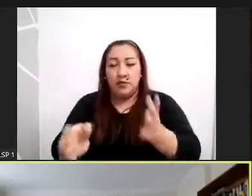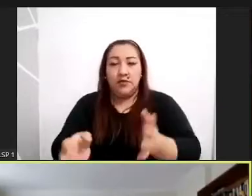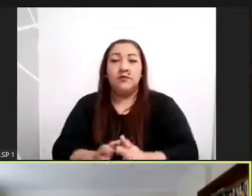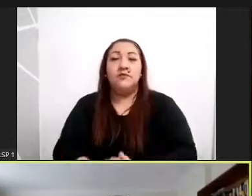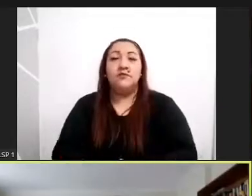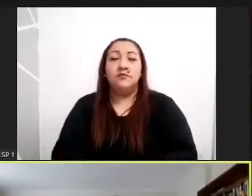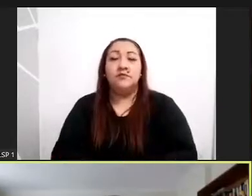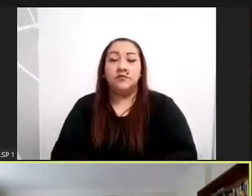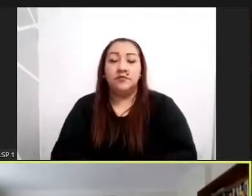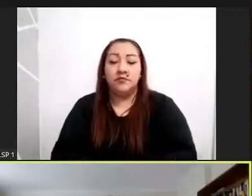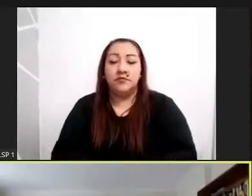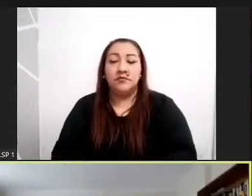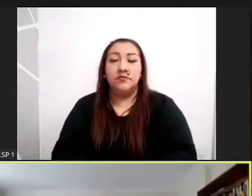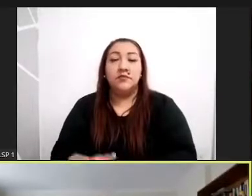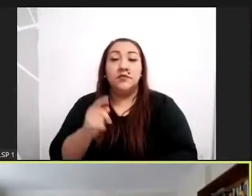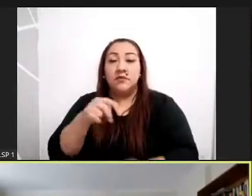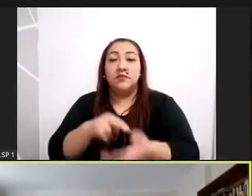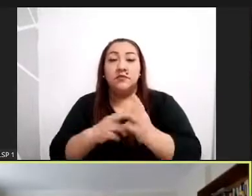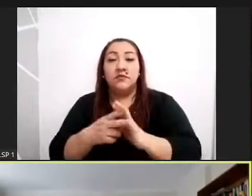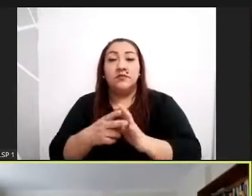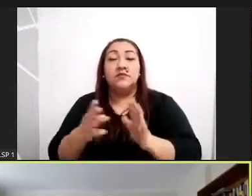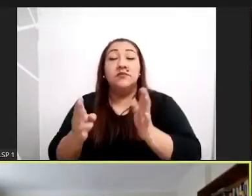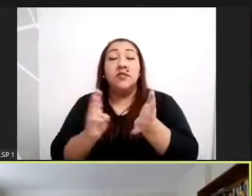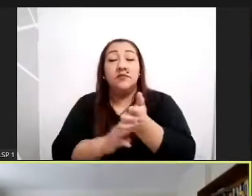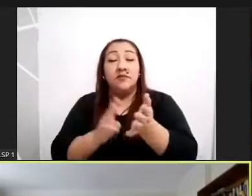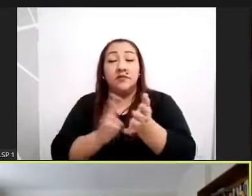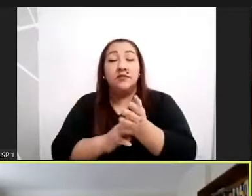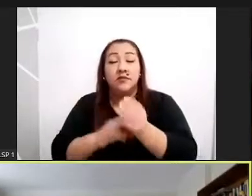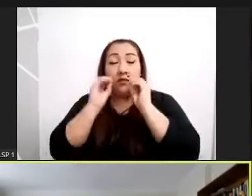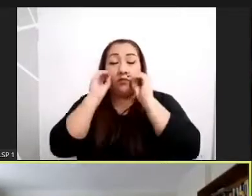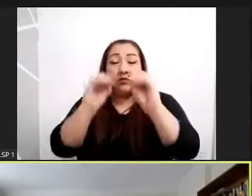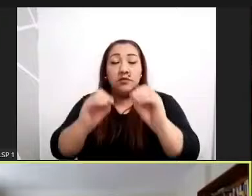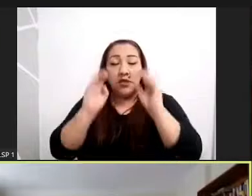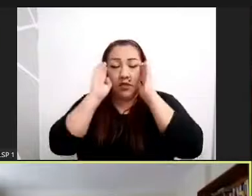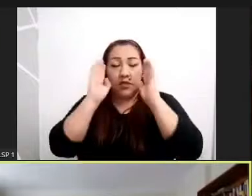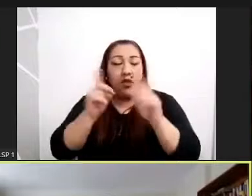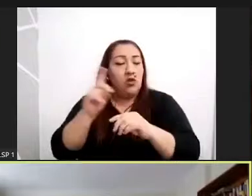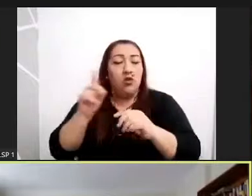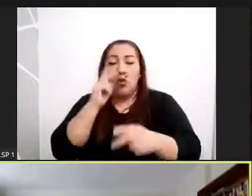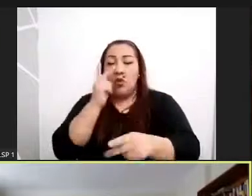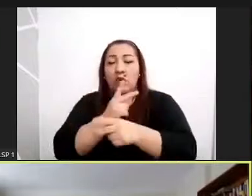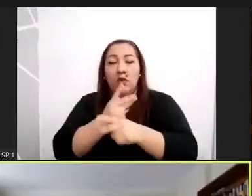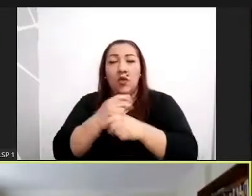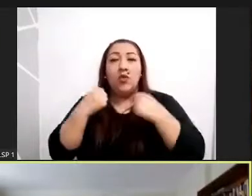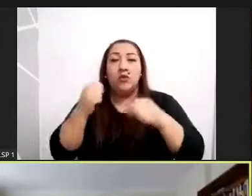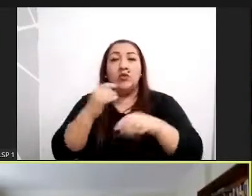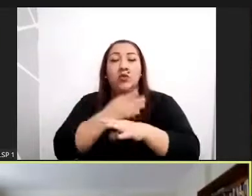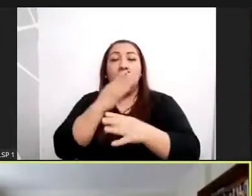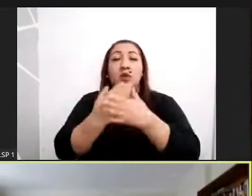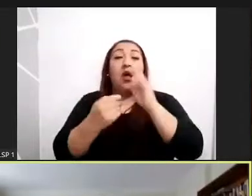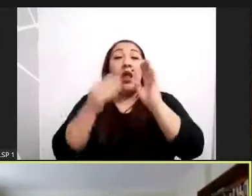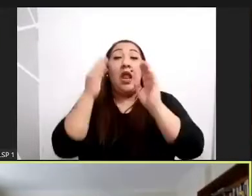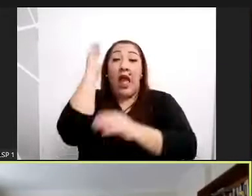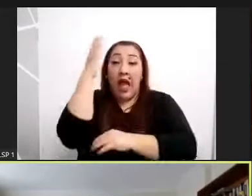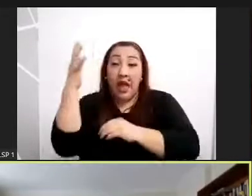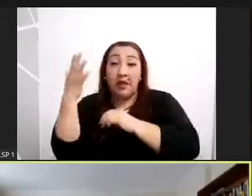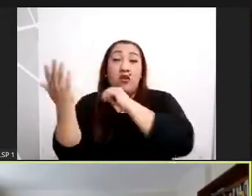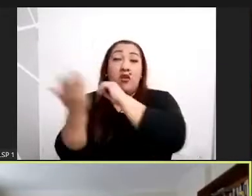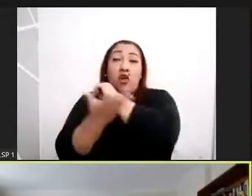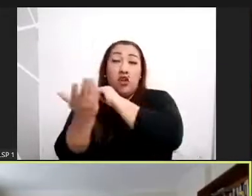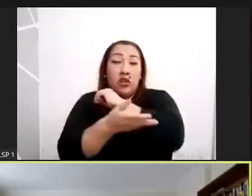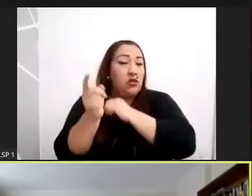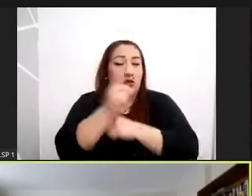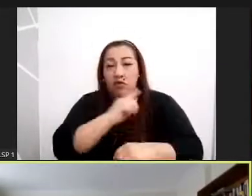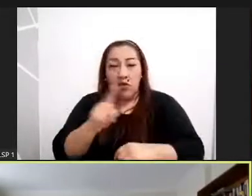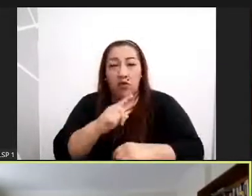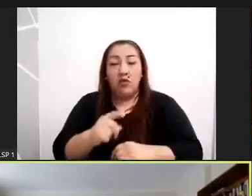En pandemia también la Defensoría llama la atención sobre la necesidad de no descuidar la lucha contra la tala, la minería ilegal, y